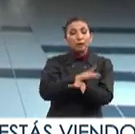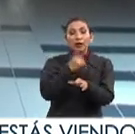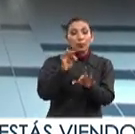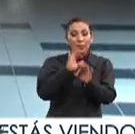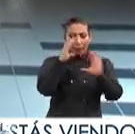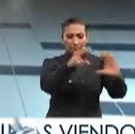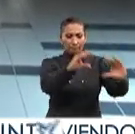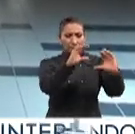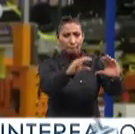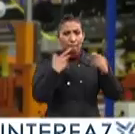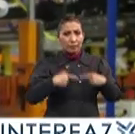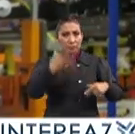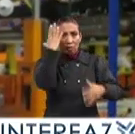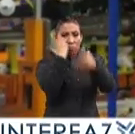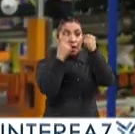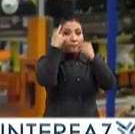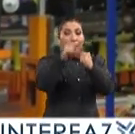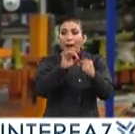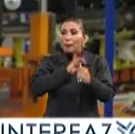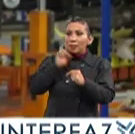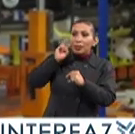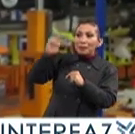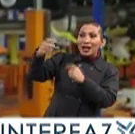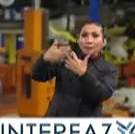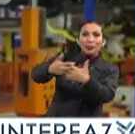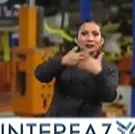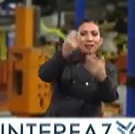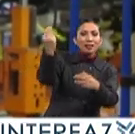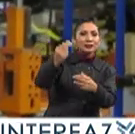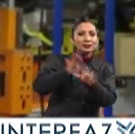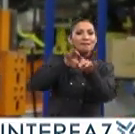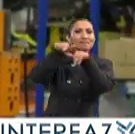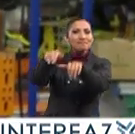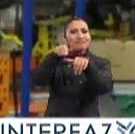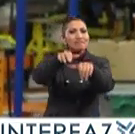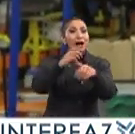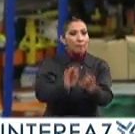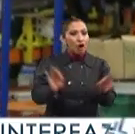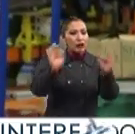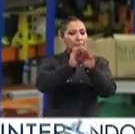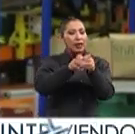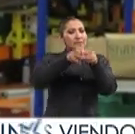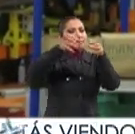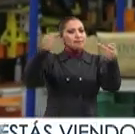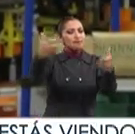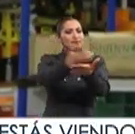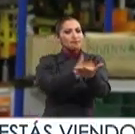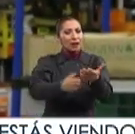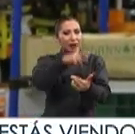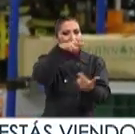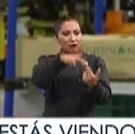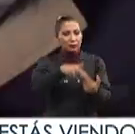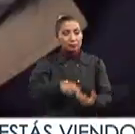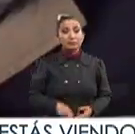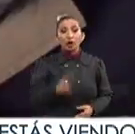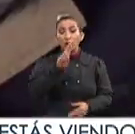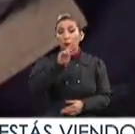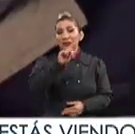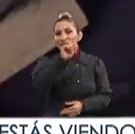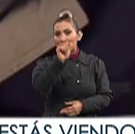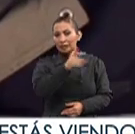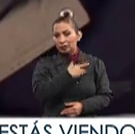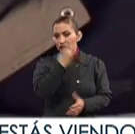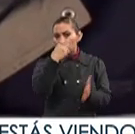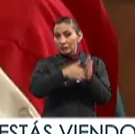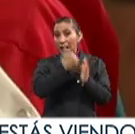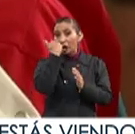pueden generar los talentos humanos para poder cubrir la planta productiva, fomentando un importante crecimiento en la economía regional. La UPZ cuenta